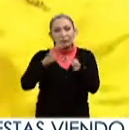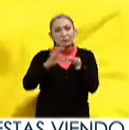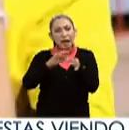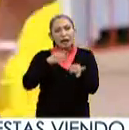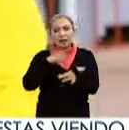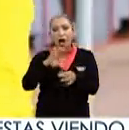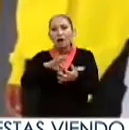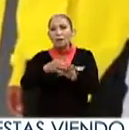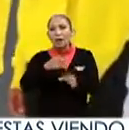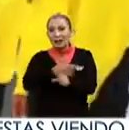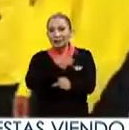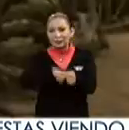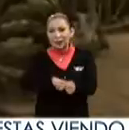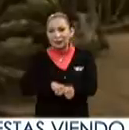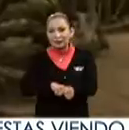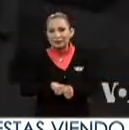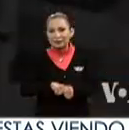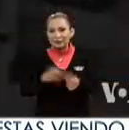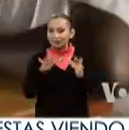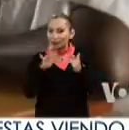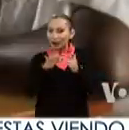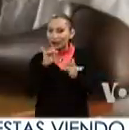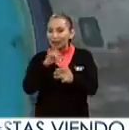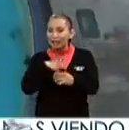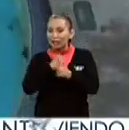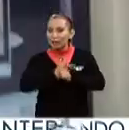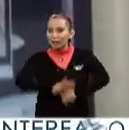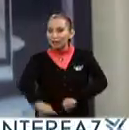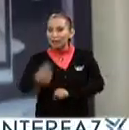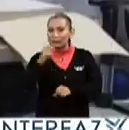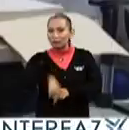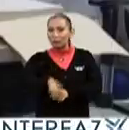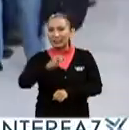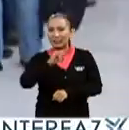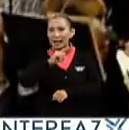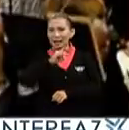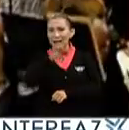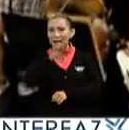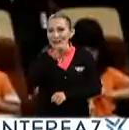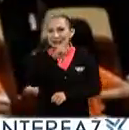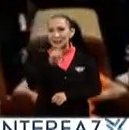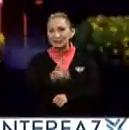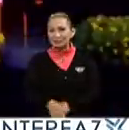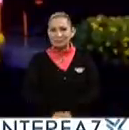detalles de la Olimpiada Nacional. Conéctate con la información. Estás en Interfaz.